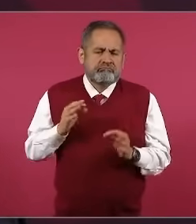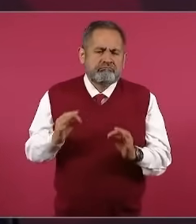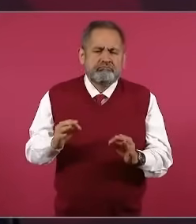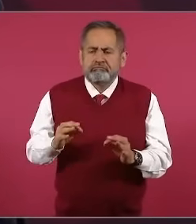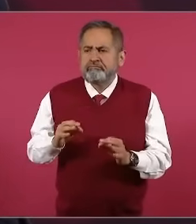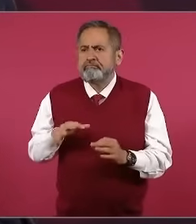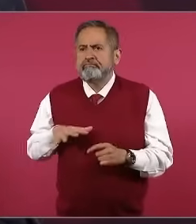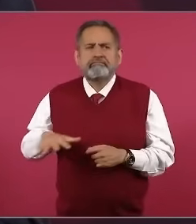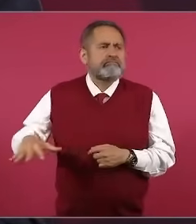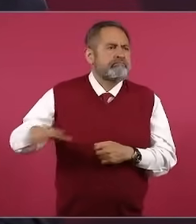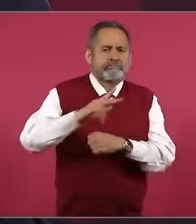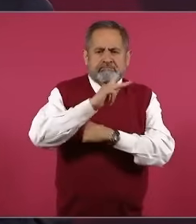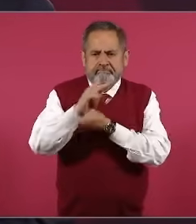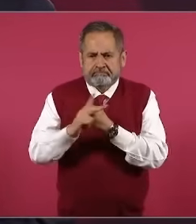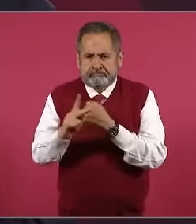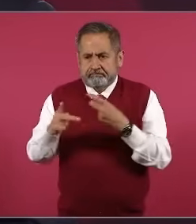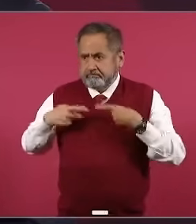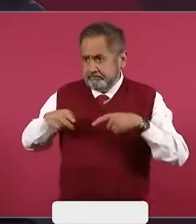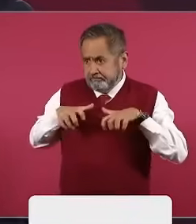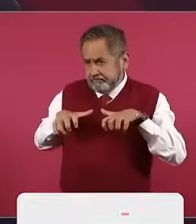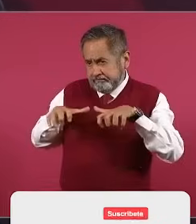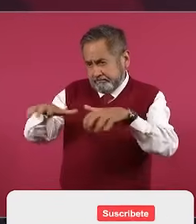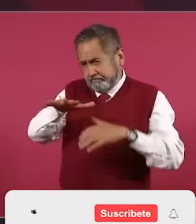vivir en un país con un pueblo